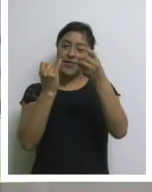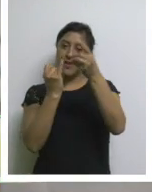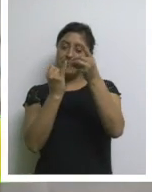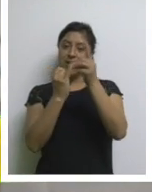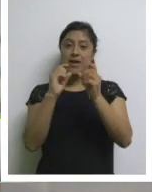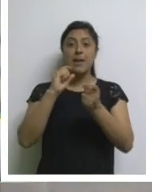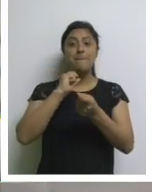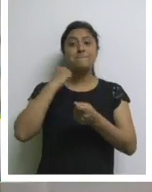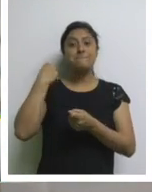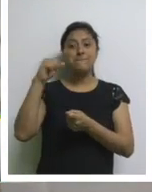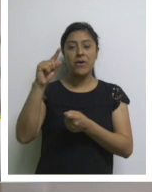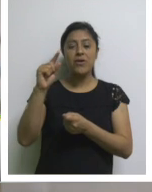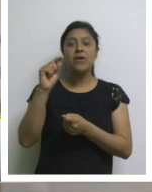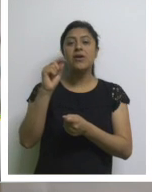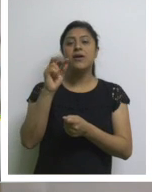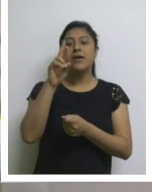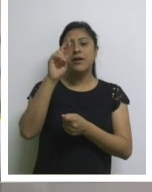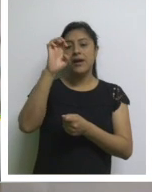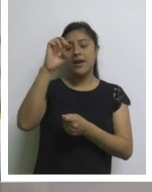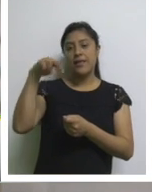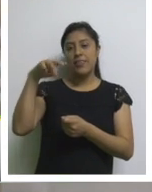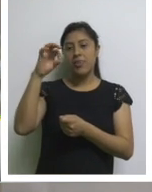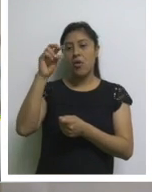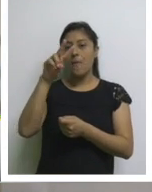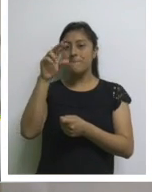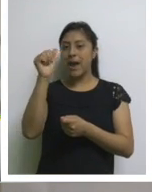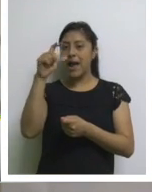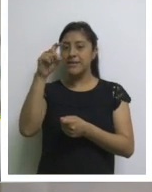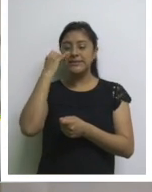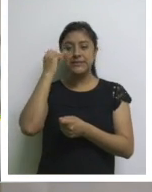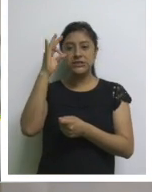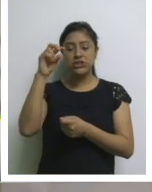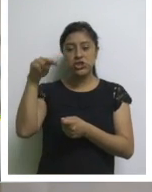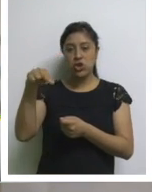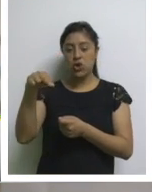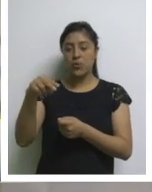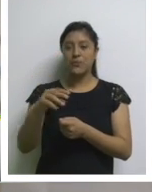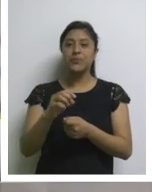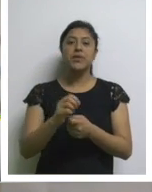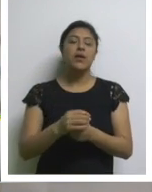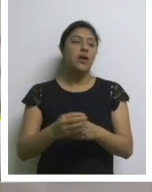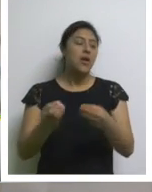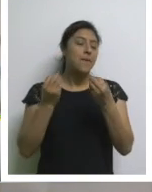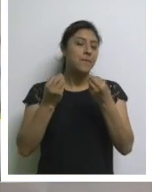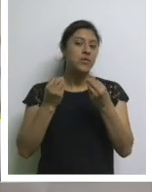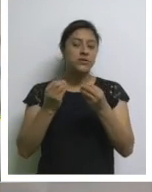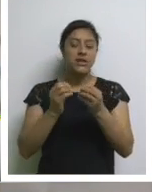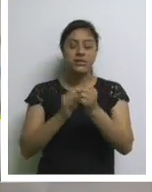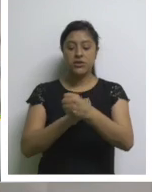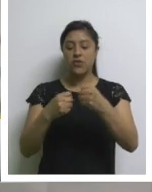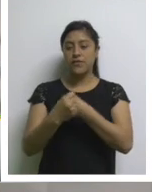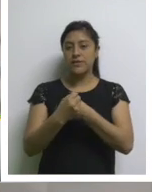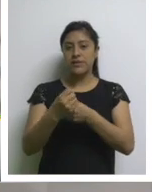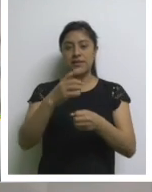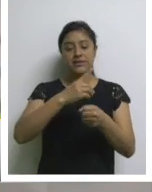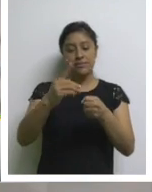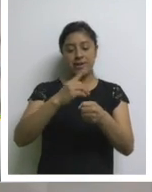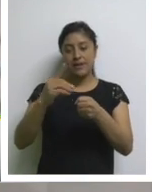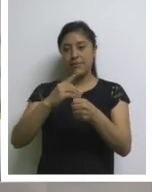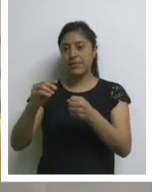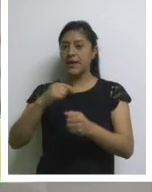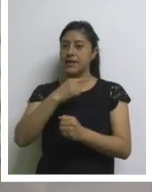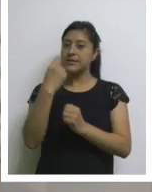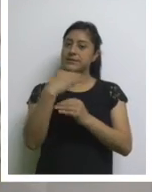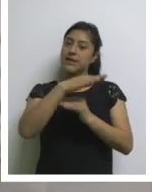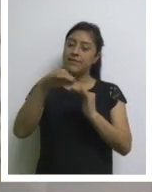del DPI. Miles de personas se acercarán a las más de 340 oficinas registrales que existen de RENAP a nivel nacional para